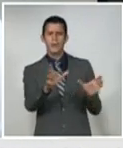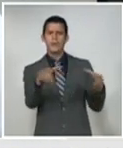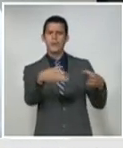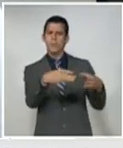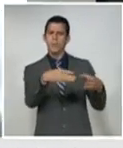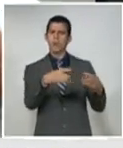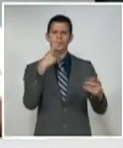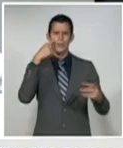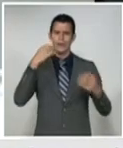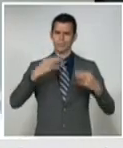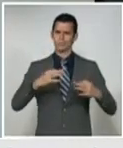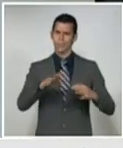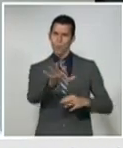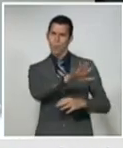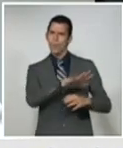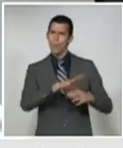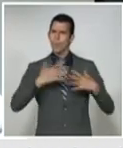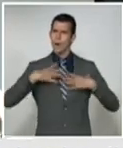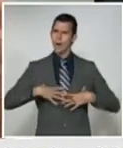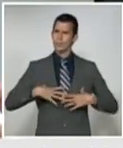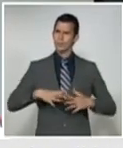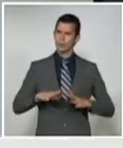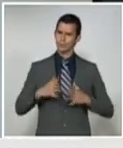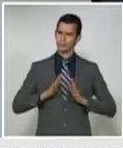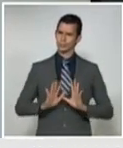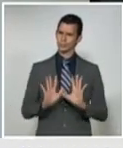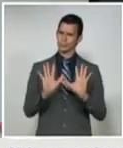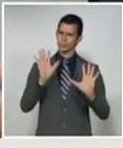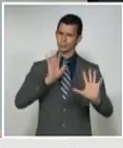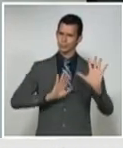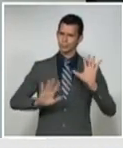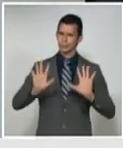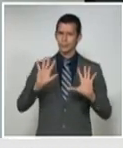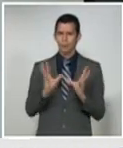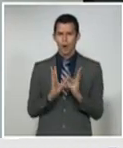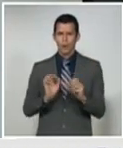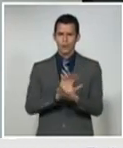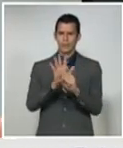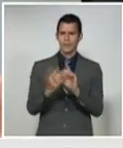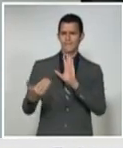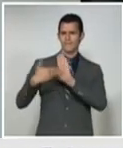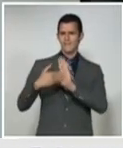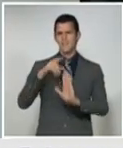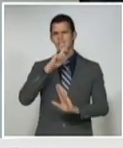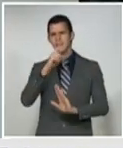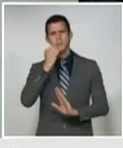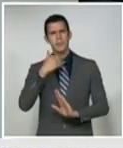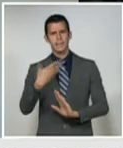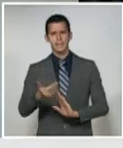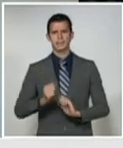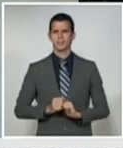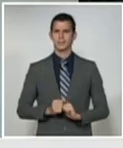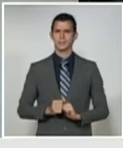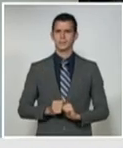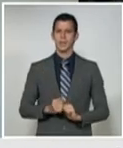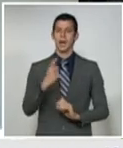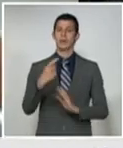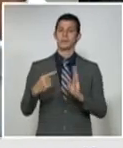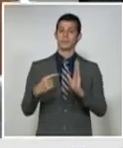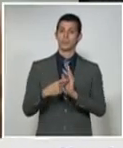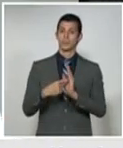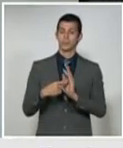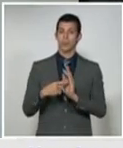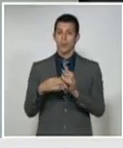demostrado. La tercera cosa que hay que demostrar es que esos anticuerpos en cultivo celular inhiben la proliferación del virus.